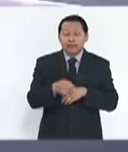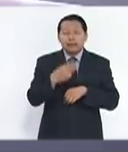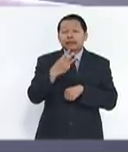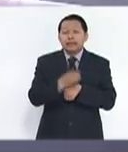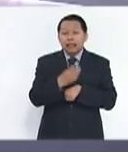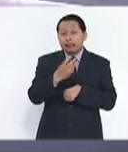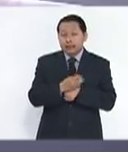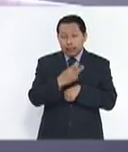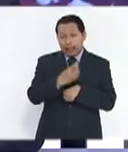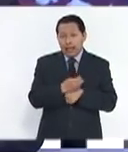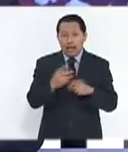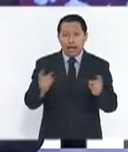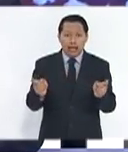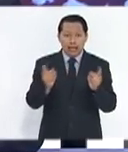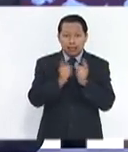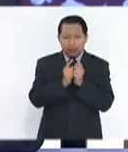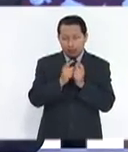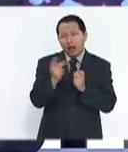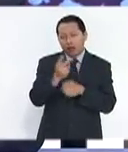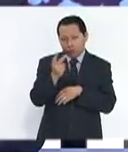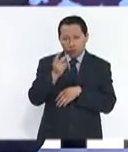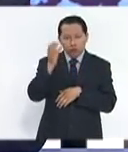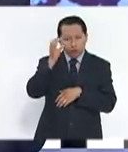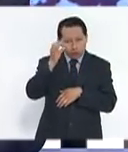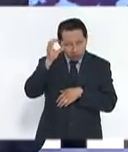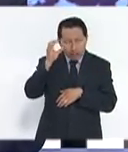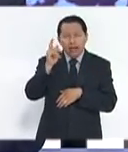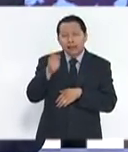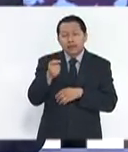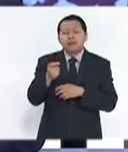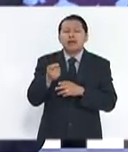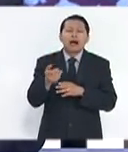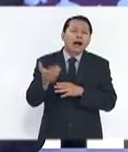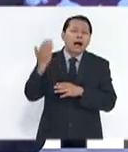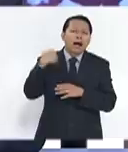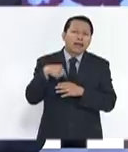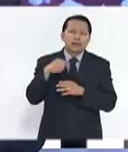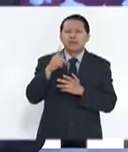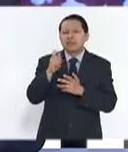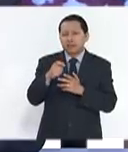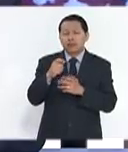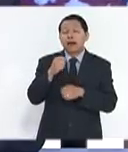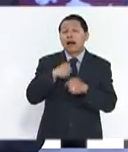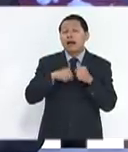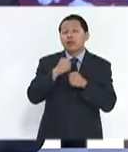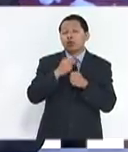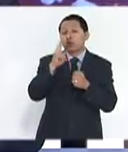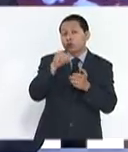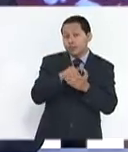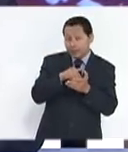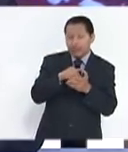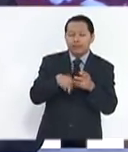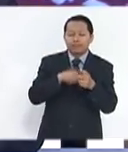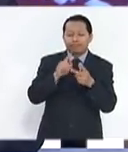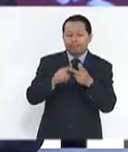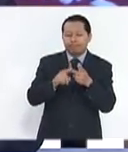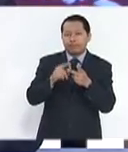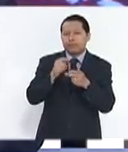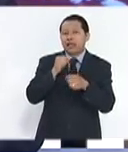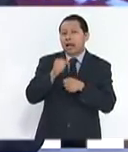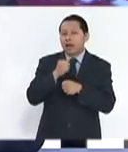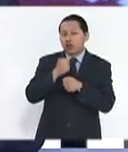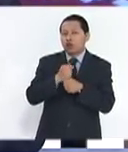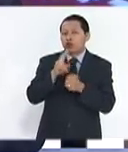cumbre que se lleva a cabo entre las dos Coreas. La primera fue en el año 2000 y la segunda en el 2007, las dos en Corea